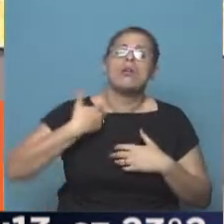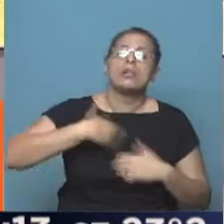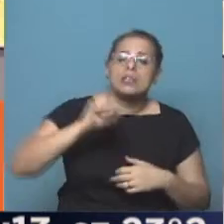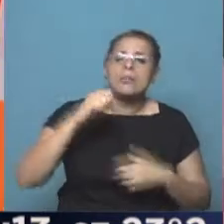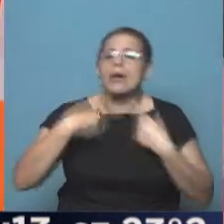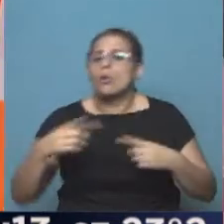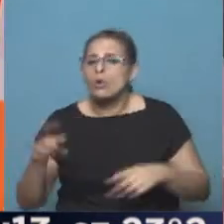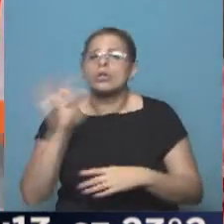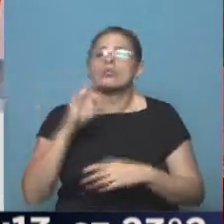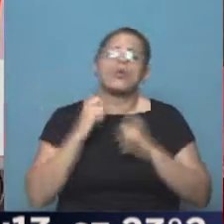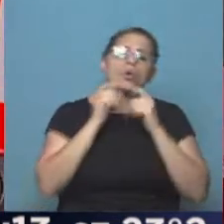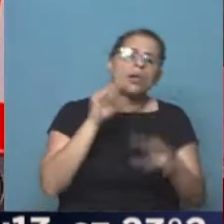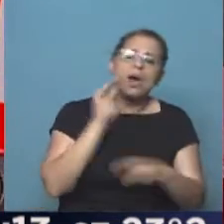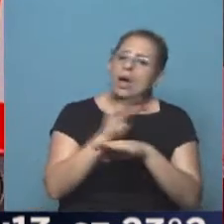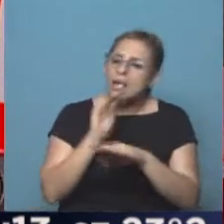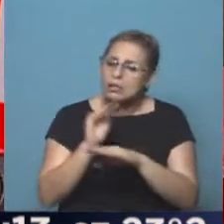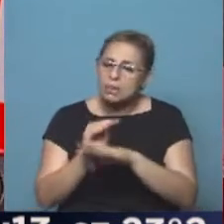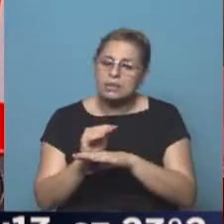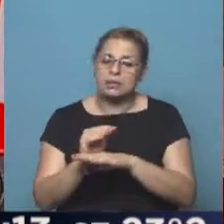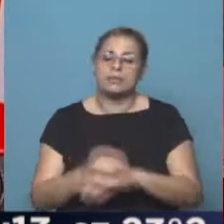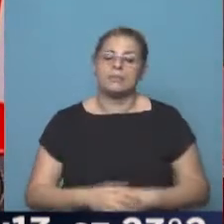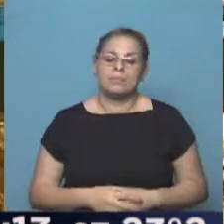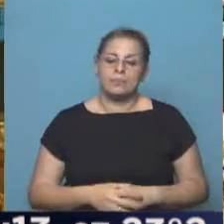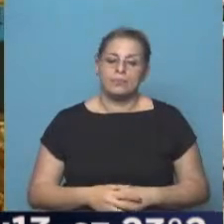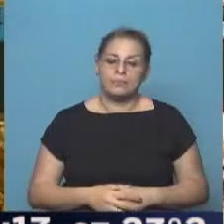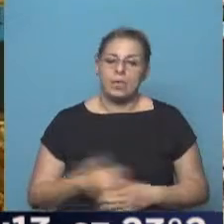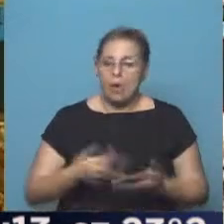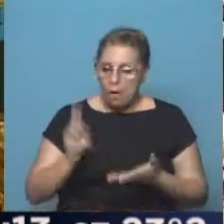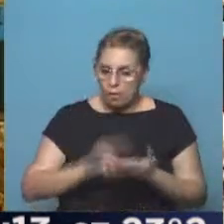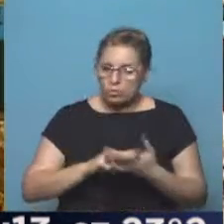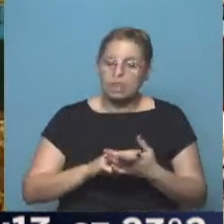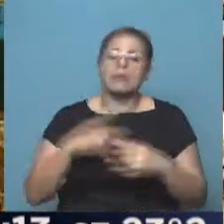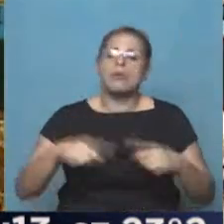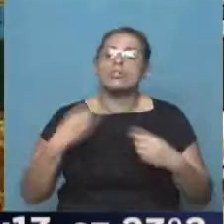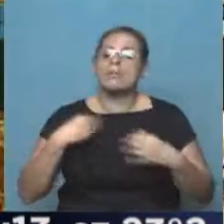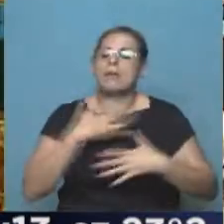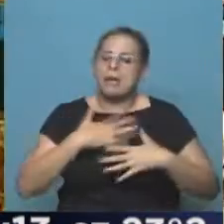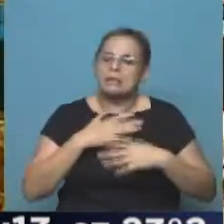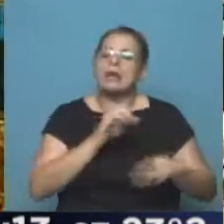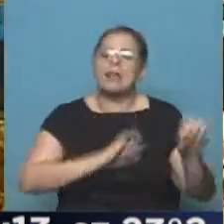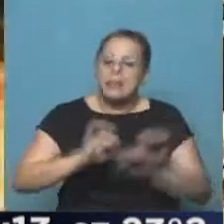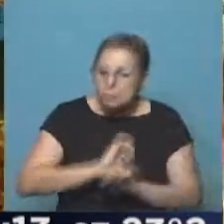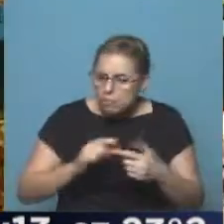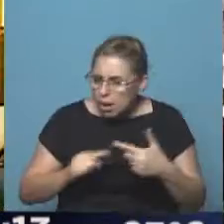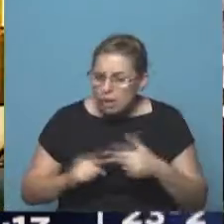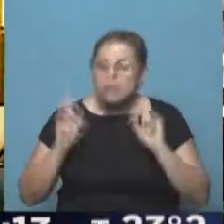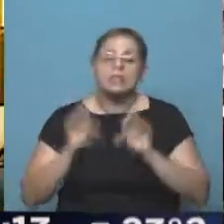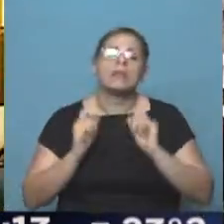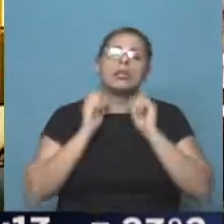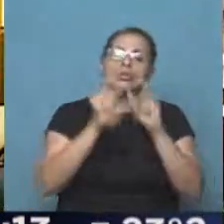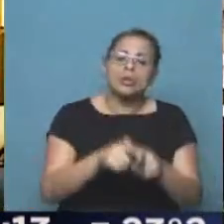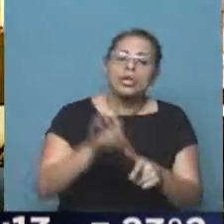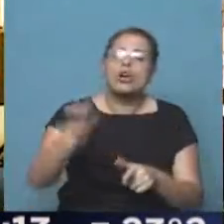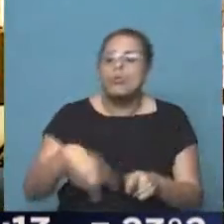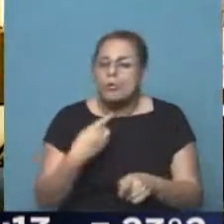no, con alimentos, con, bueno, ya repito lo mismo, artículos de higiene y limpieza, y también haciendo donaciones a través